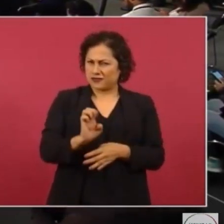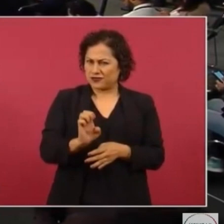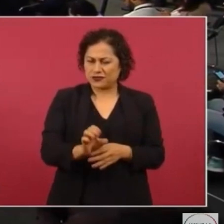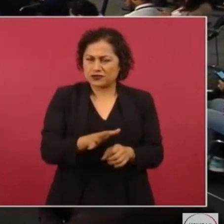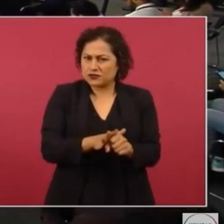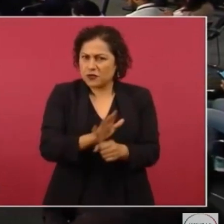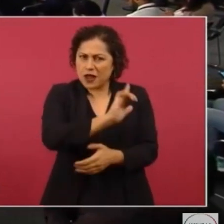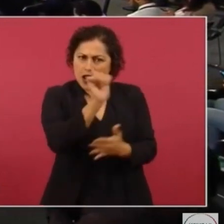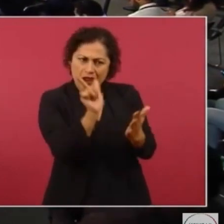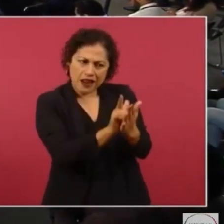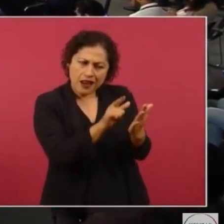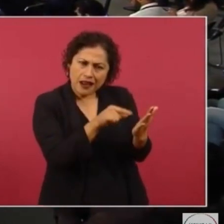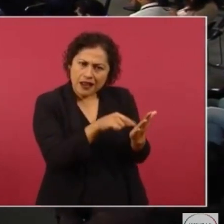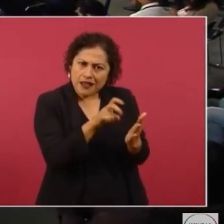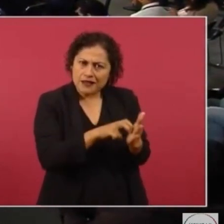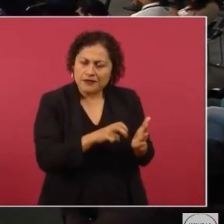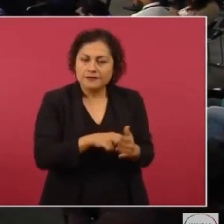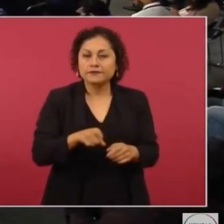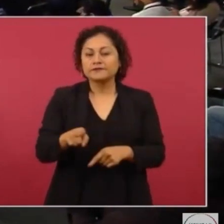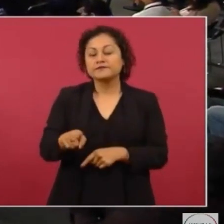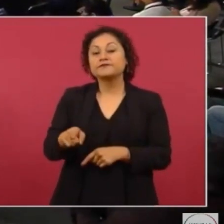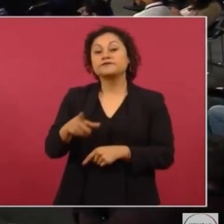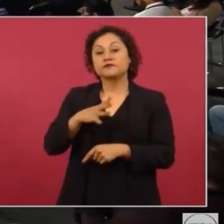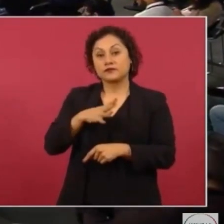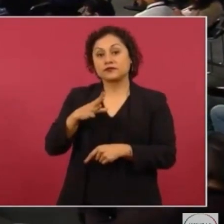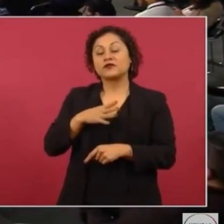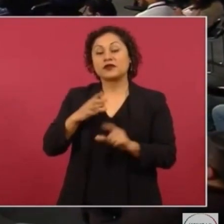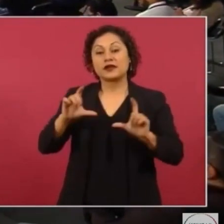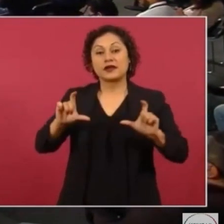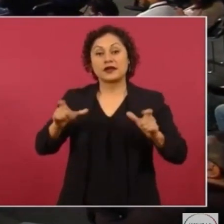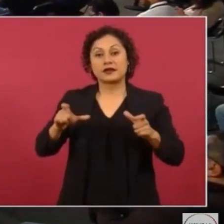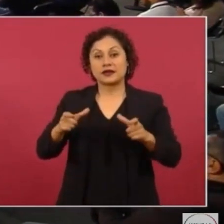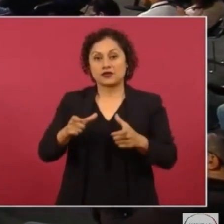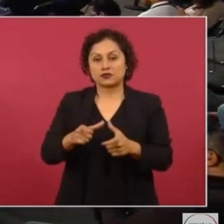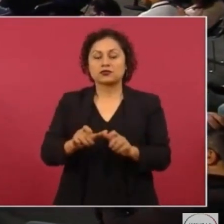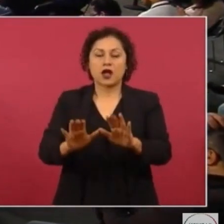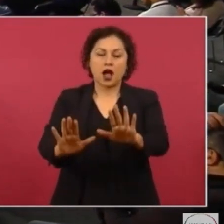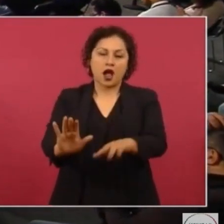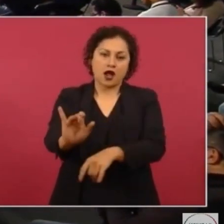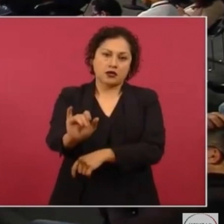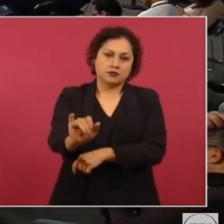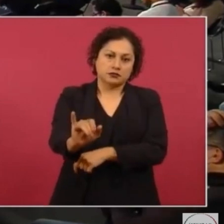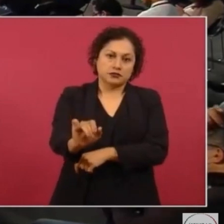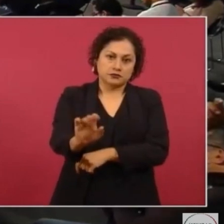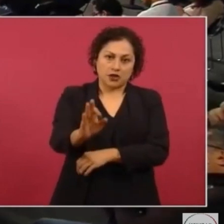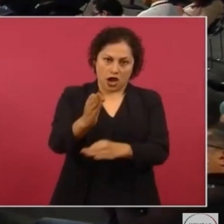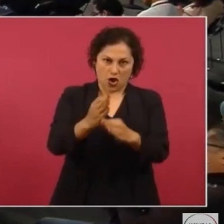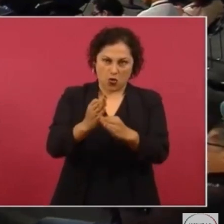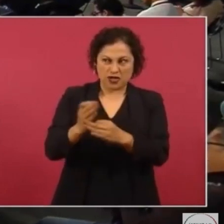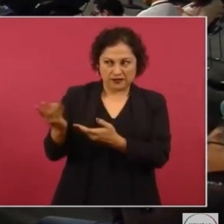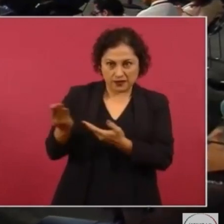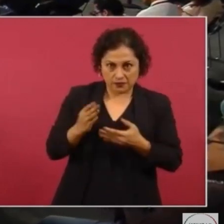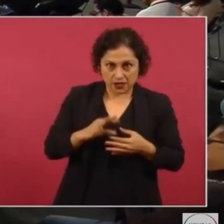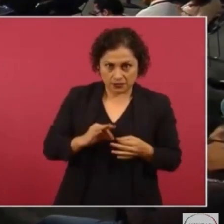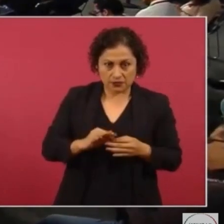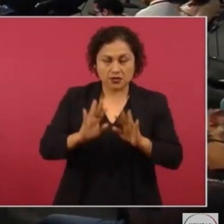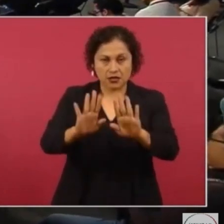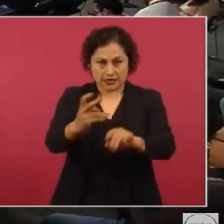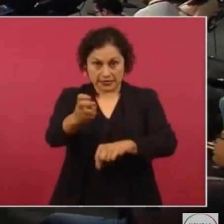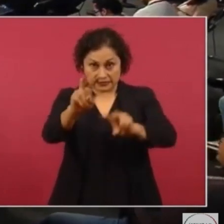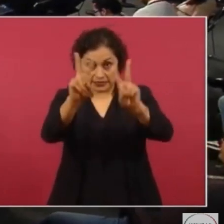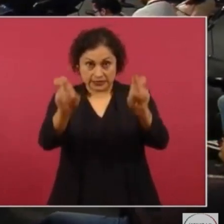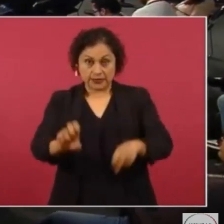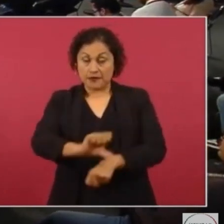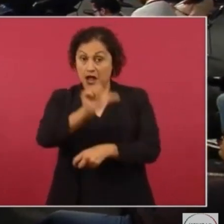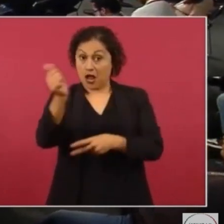reforma? Trae esta reducción de participación de grupos minoritarios. Eso ahorita lo voy a explicar. Eso. Pero los